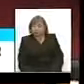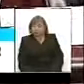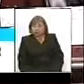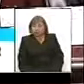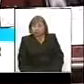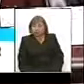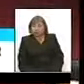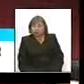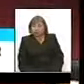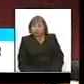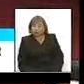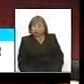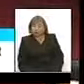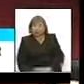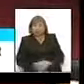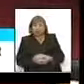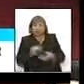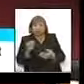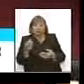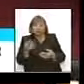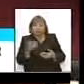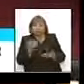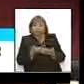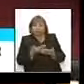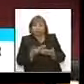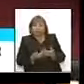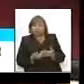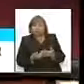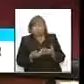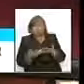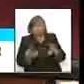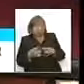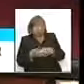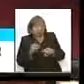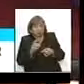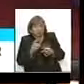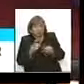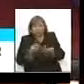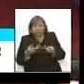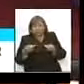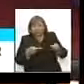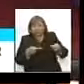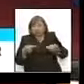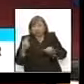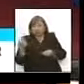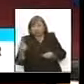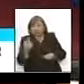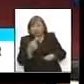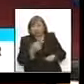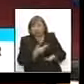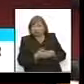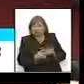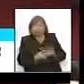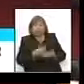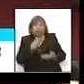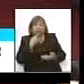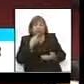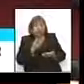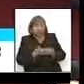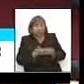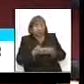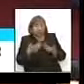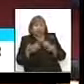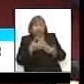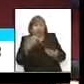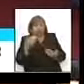Para concluir. Las elecciones primarias sean dadas en simultáneo para que no se peleen unos con otros, cada uno va a sus elecciones primarias. O sea, eso es muy factible de